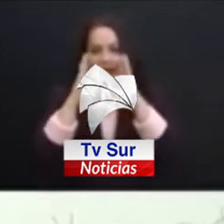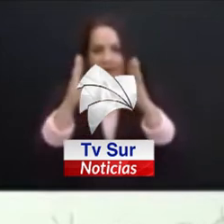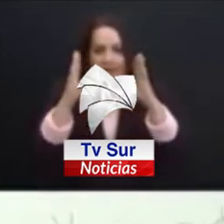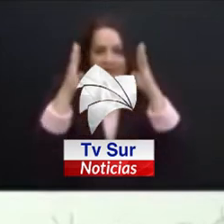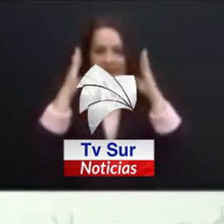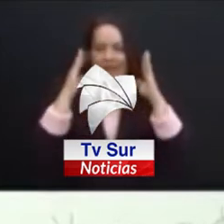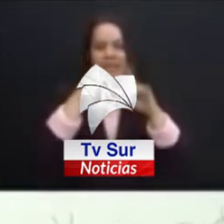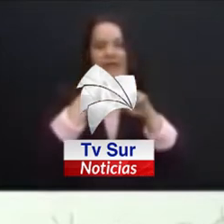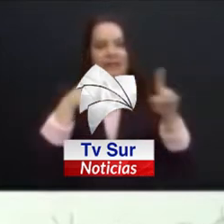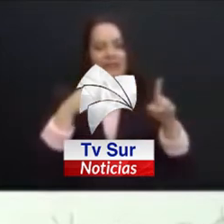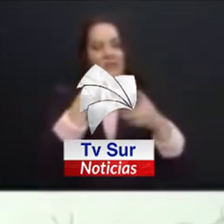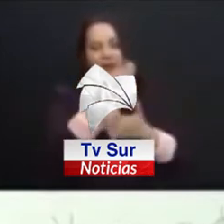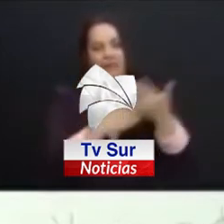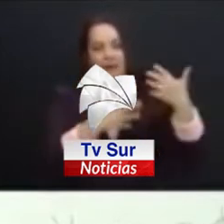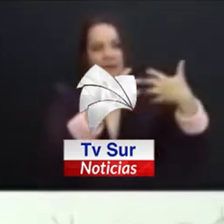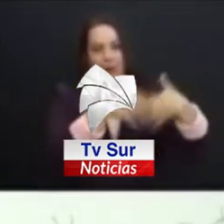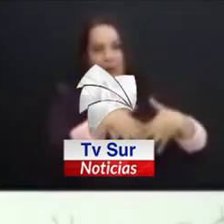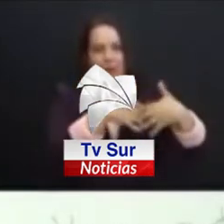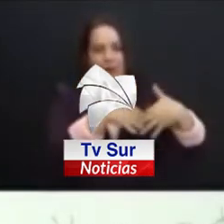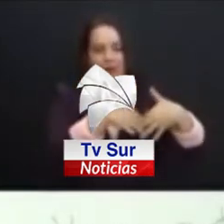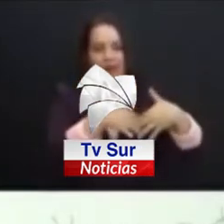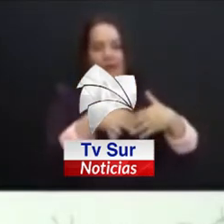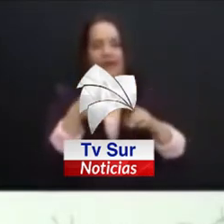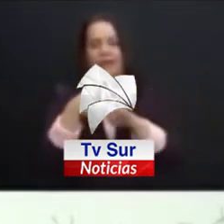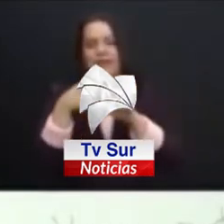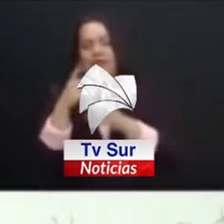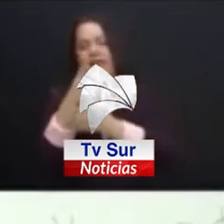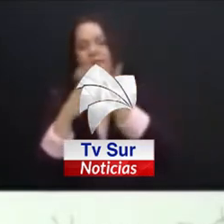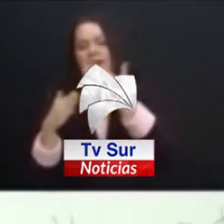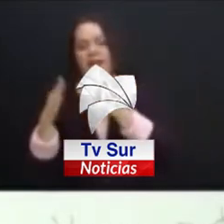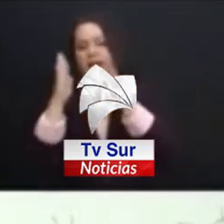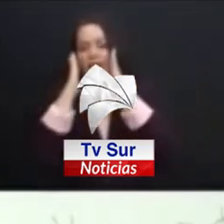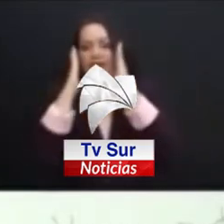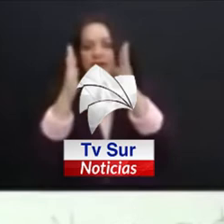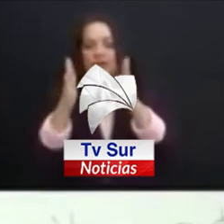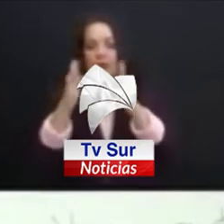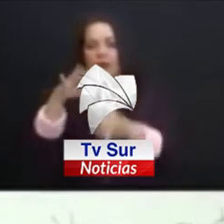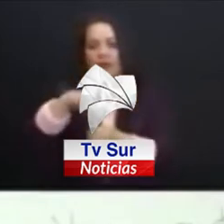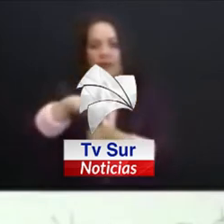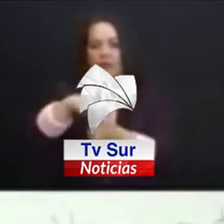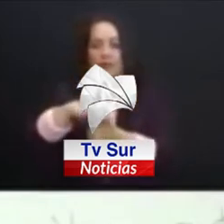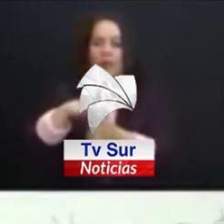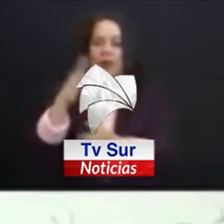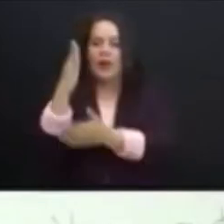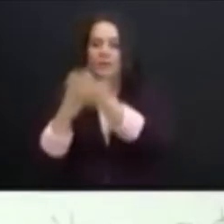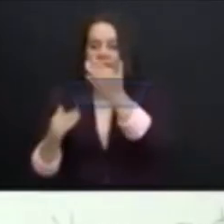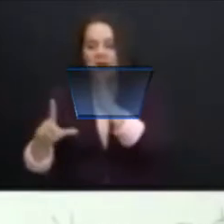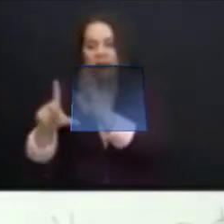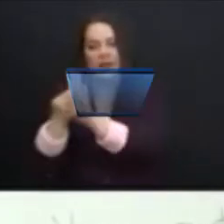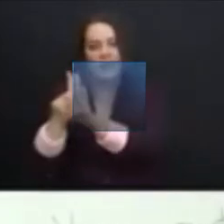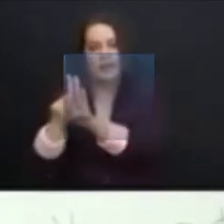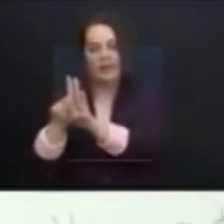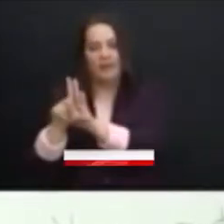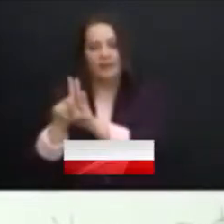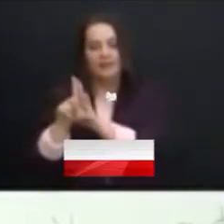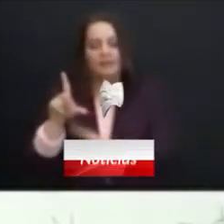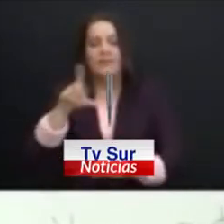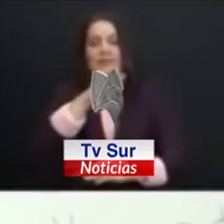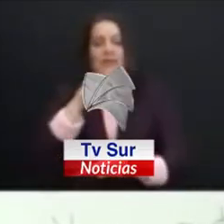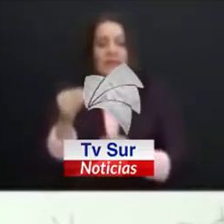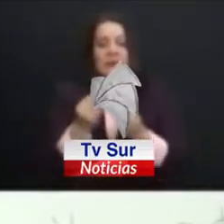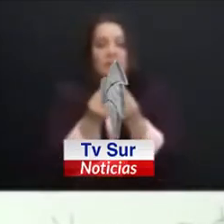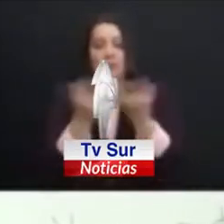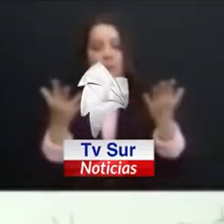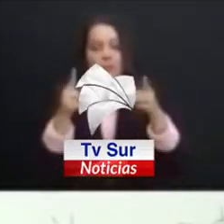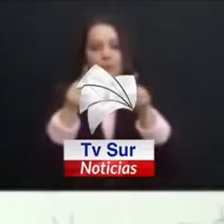parte cooperativa, desde la parte de atención agrícola y la parte legislativa. Y muchos han